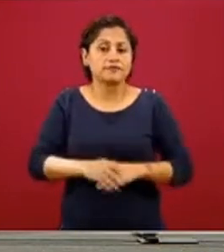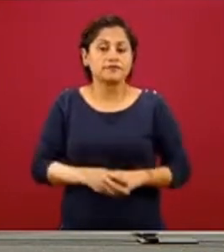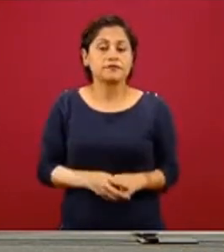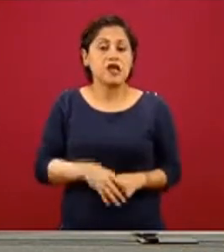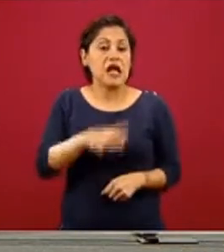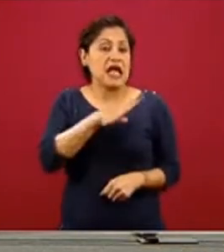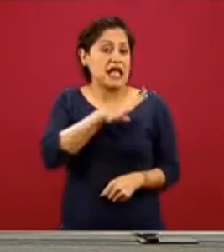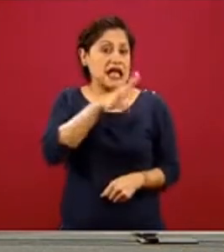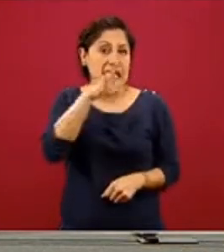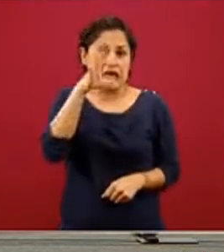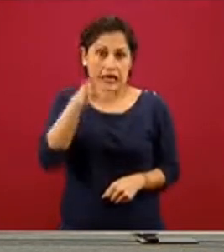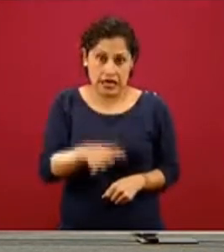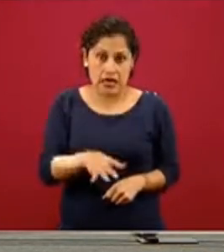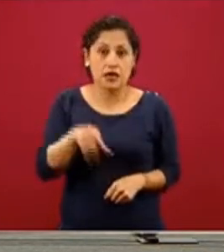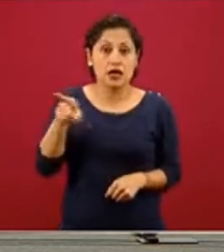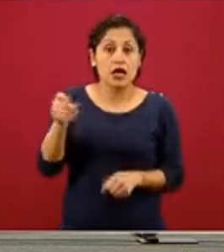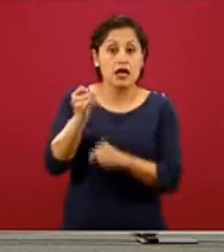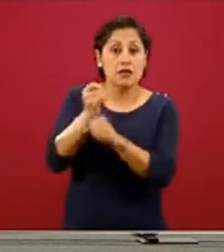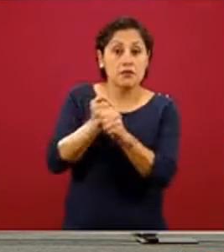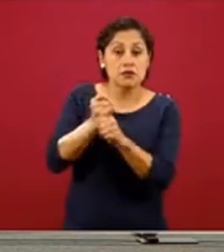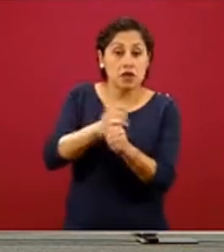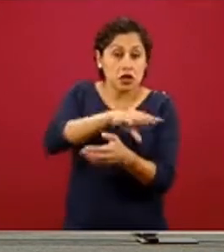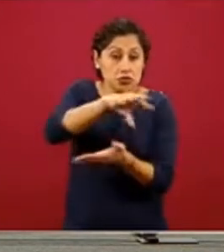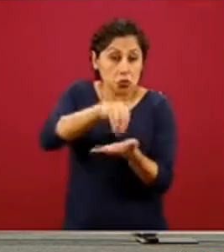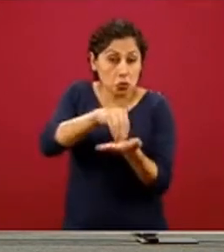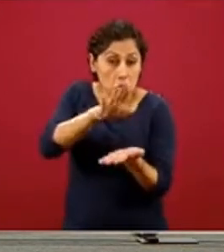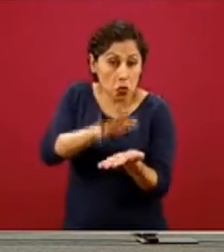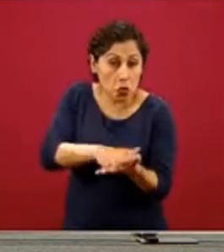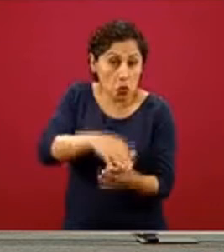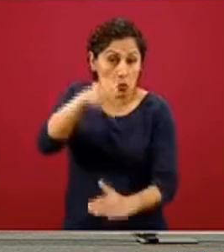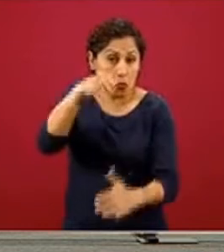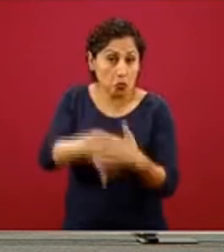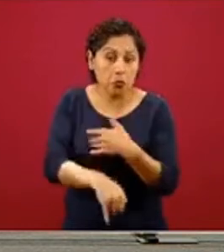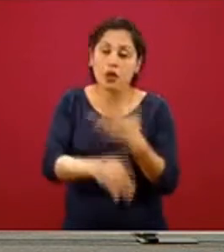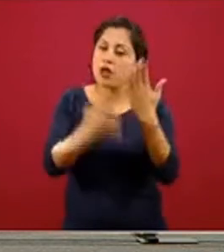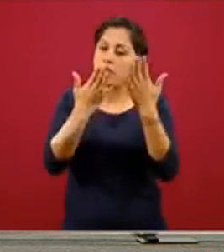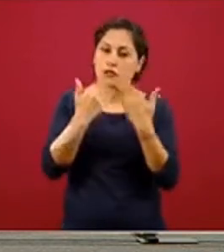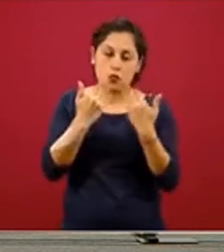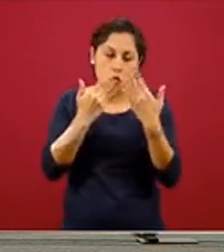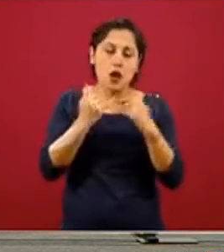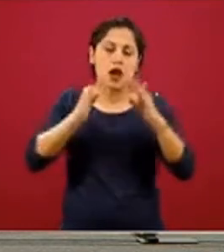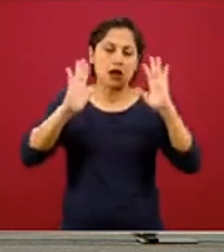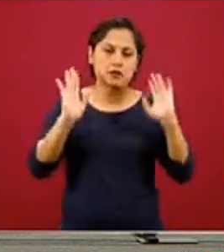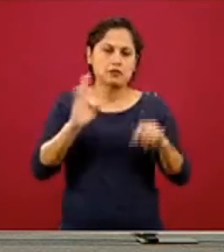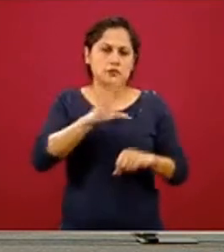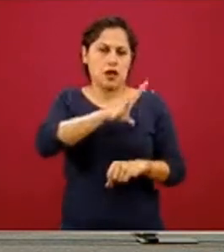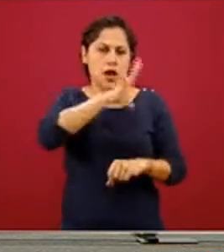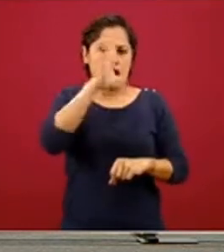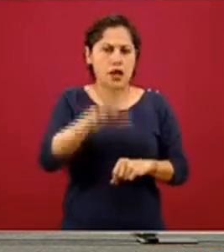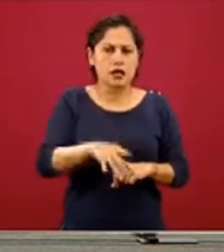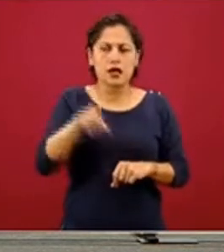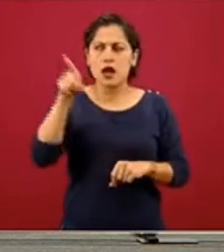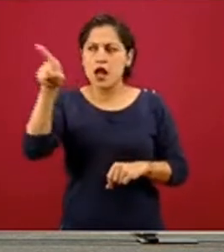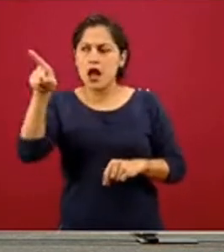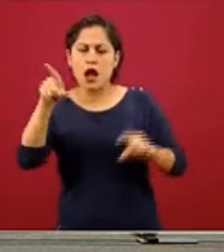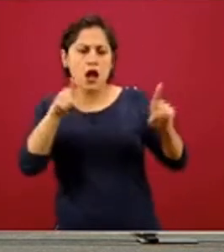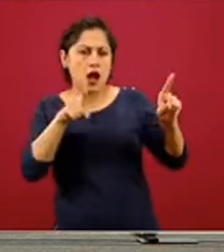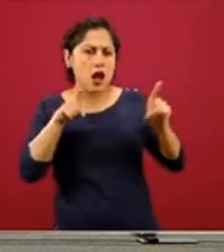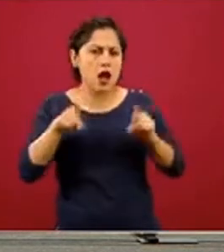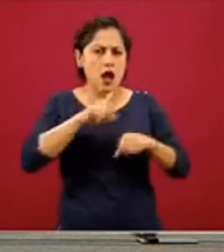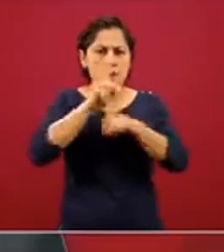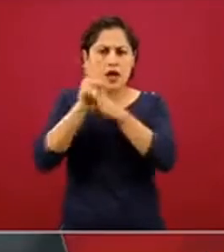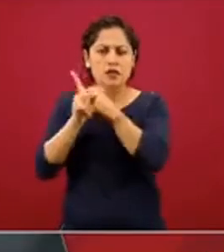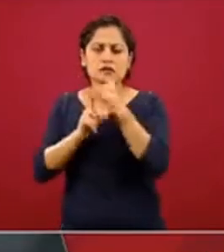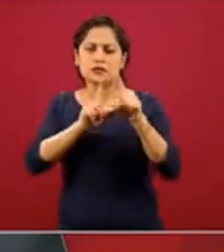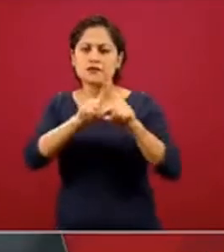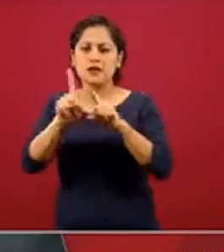hace una síntesis de la información que proviene, por ejemplo, de qué tanto se utilizaron las medidas. O